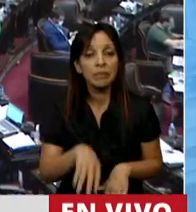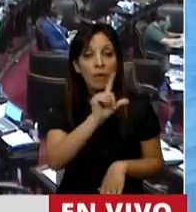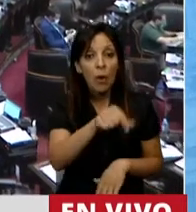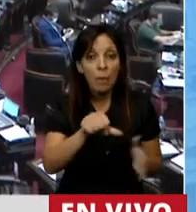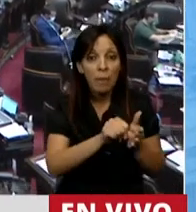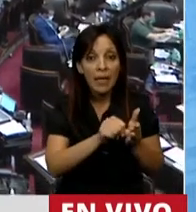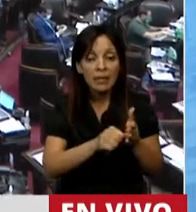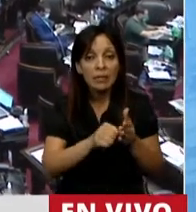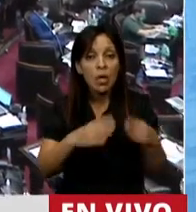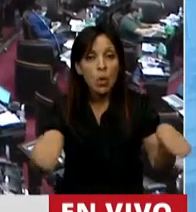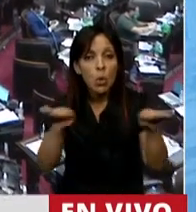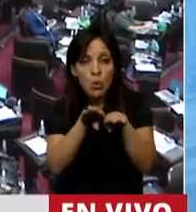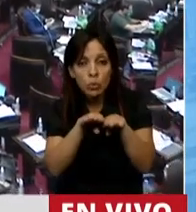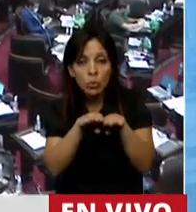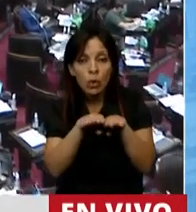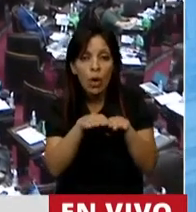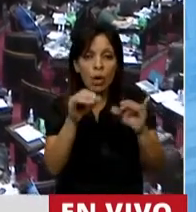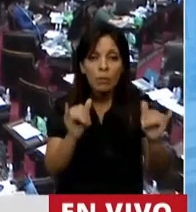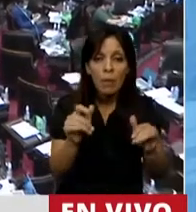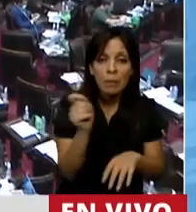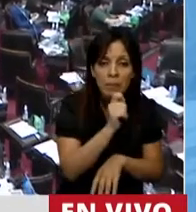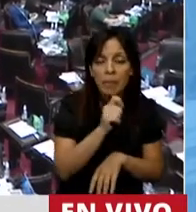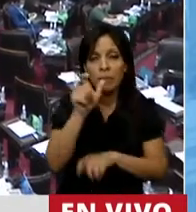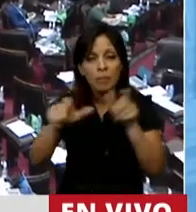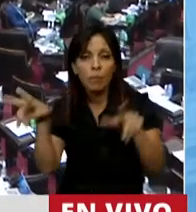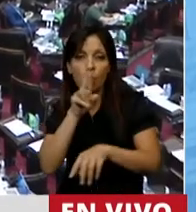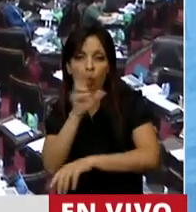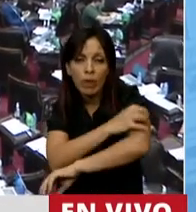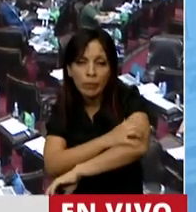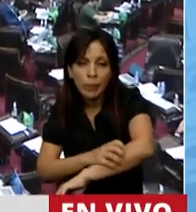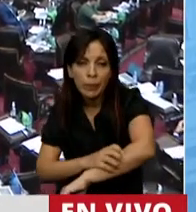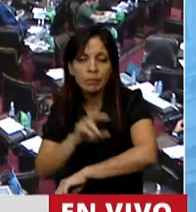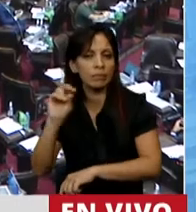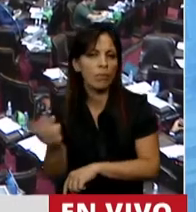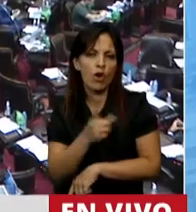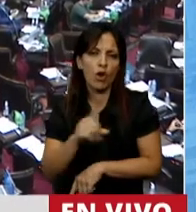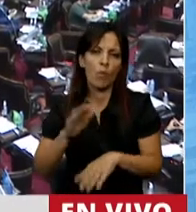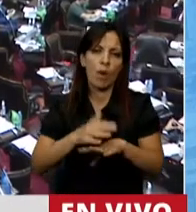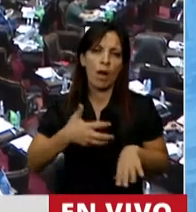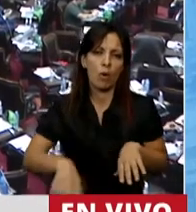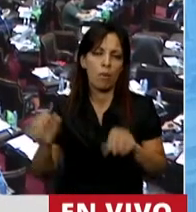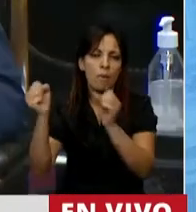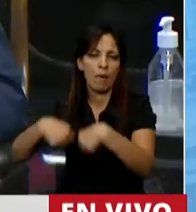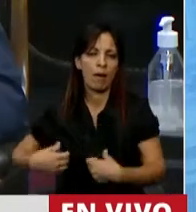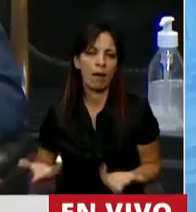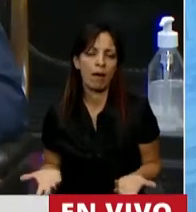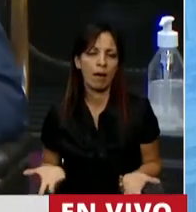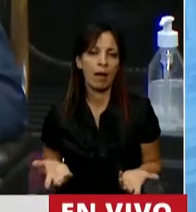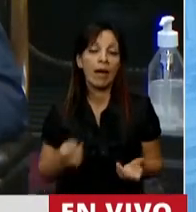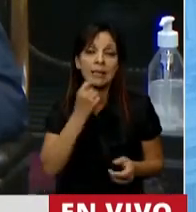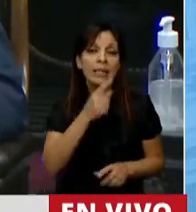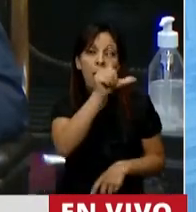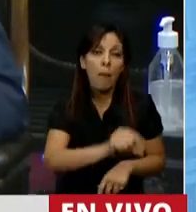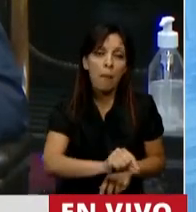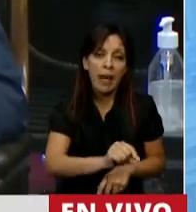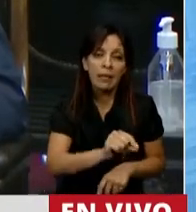justo, las pibas y las mujeres pobres no mueren por abortos clandestinos. En un